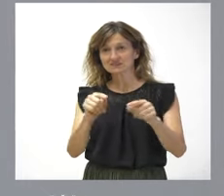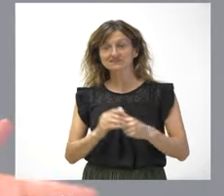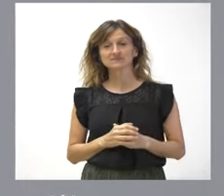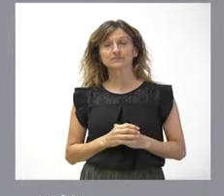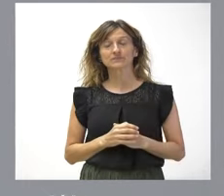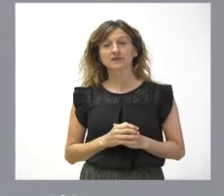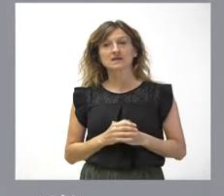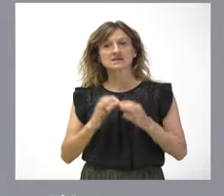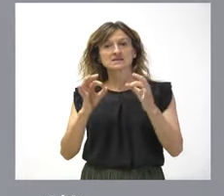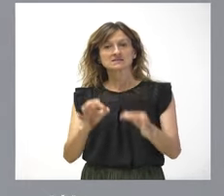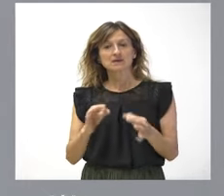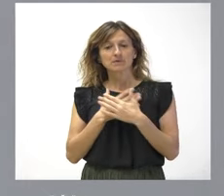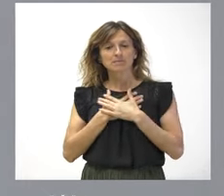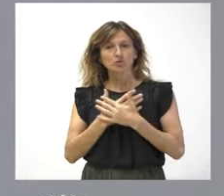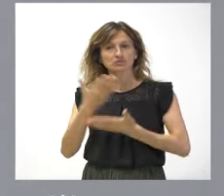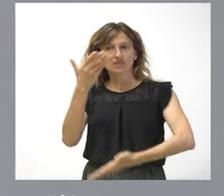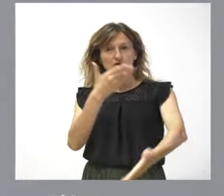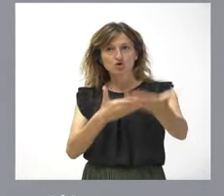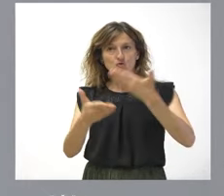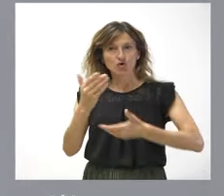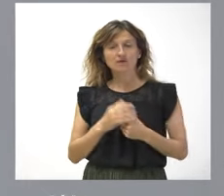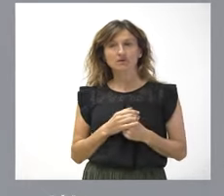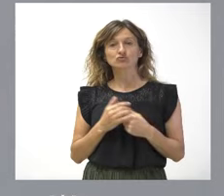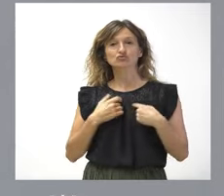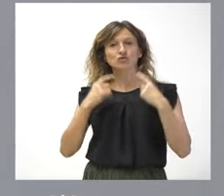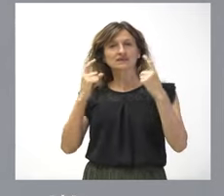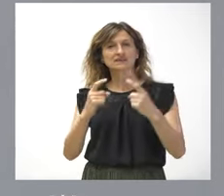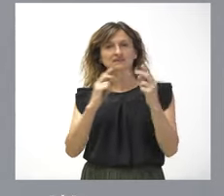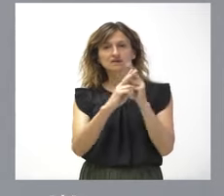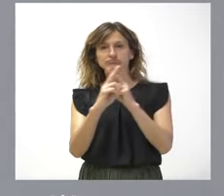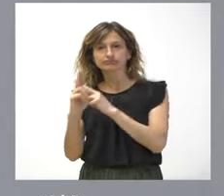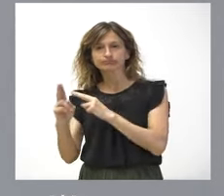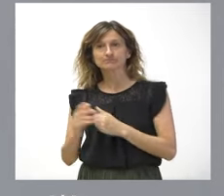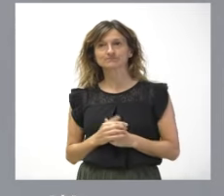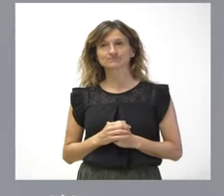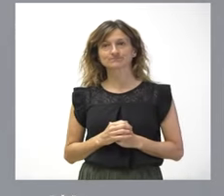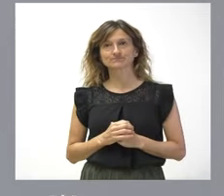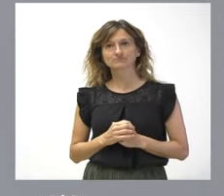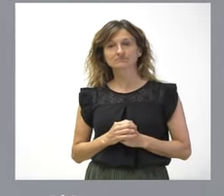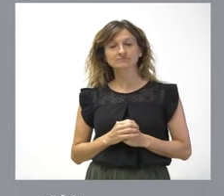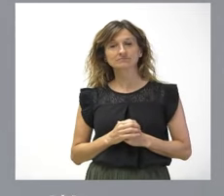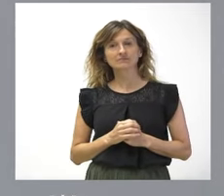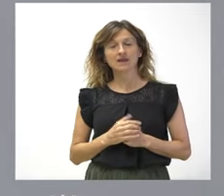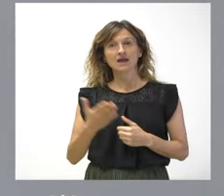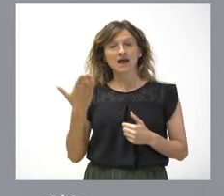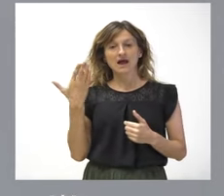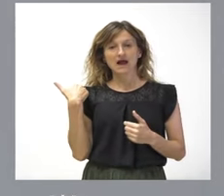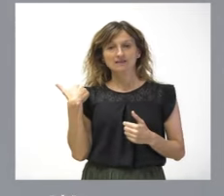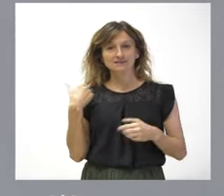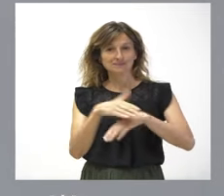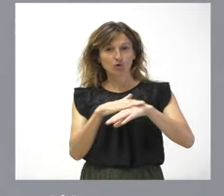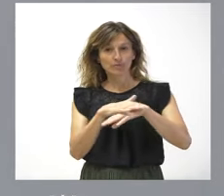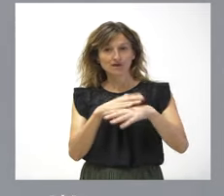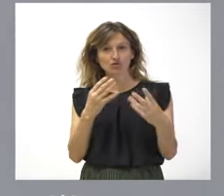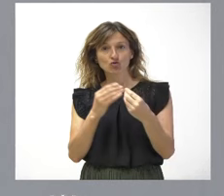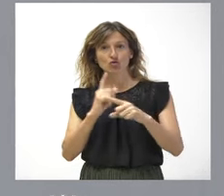siempre ha habido esta voluntad de colaboración y yo he procurado contestar a todas las preguntas lo he hecho con la anterior con composición del gobierno